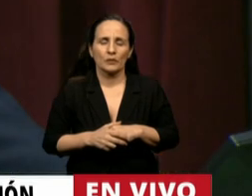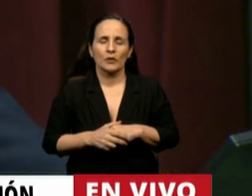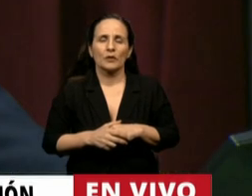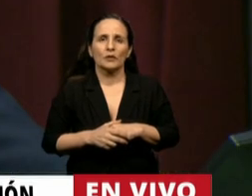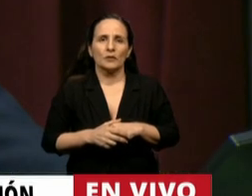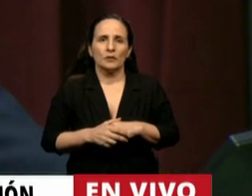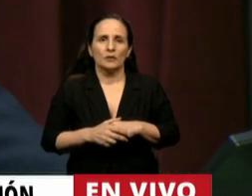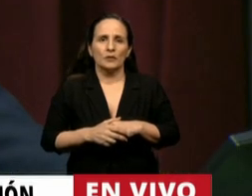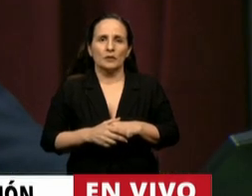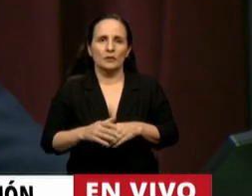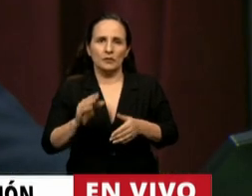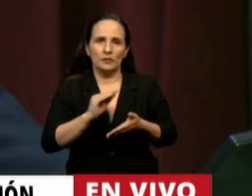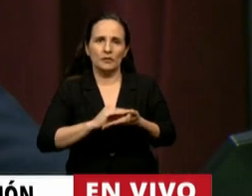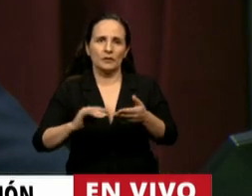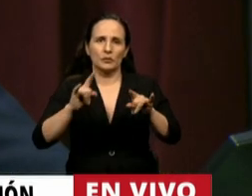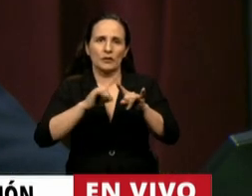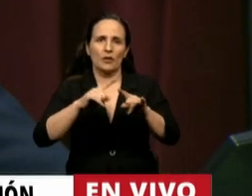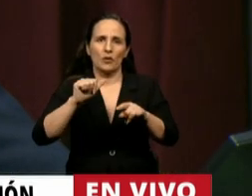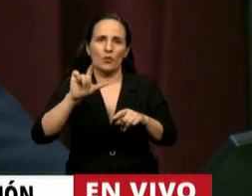diputado waldo Ezequiel